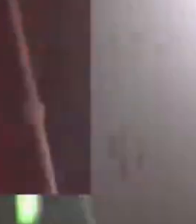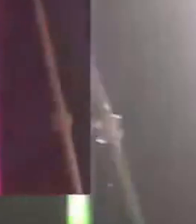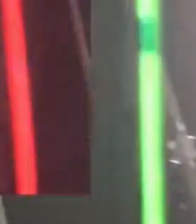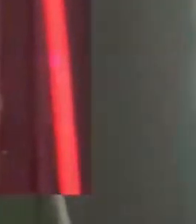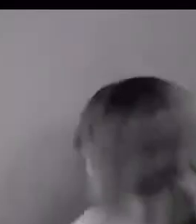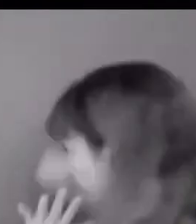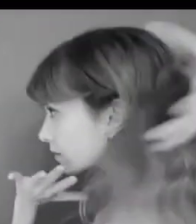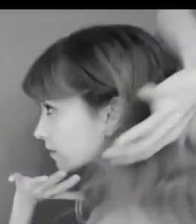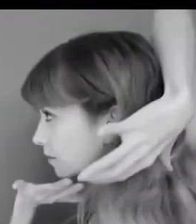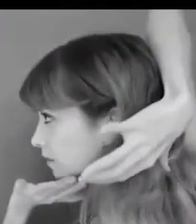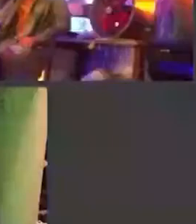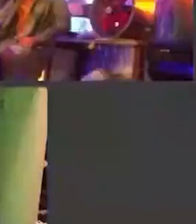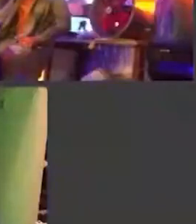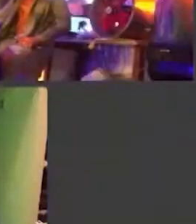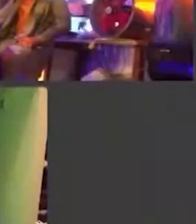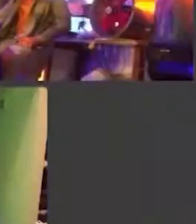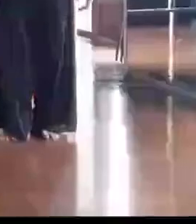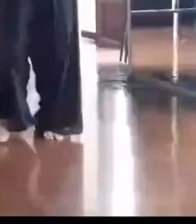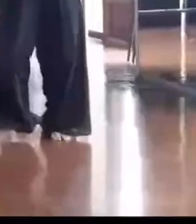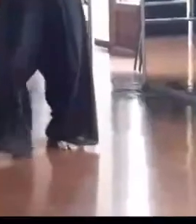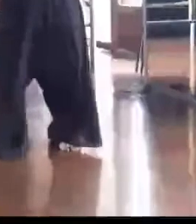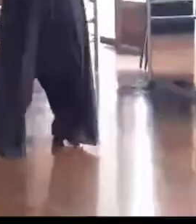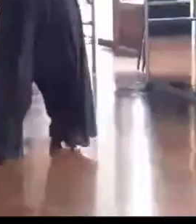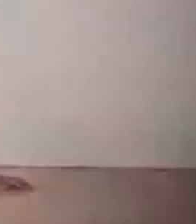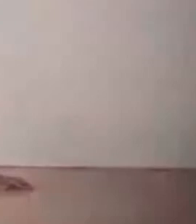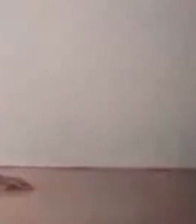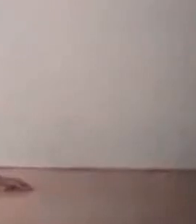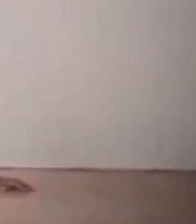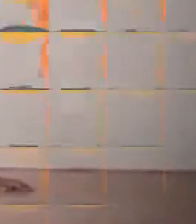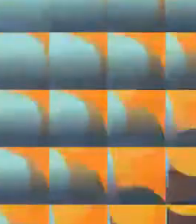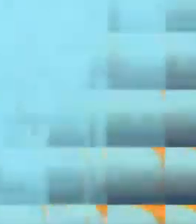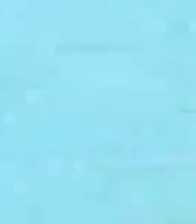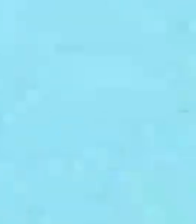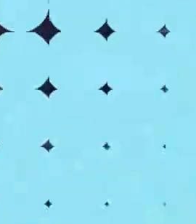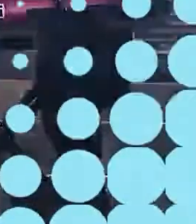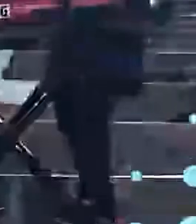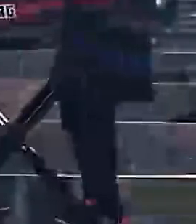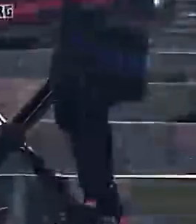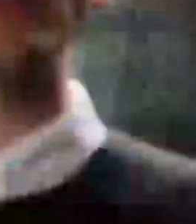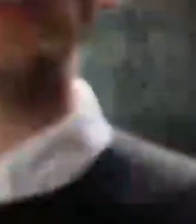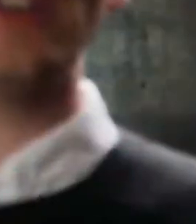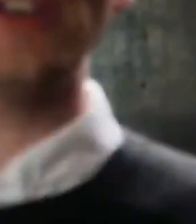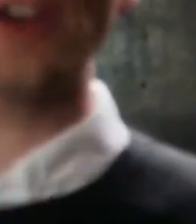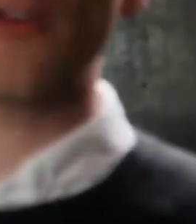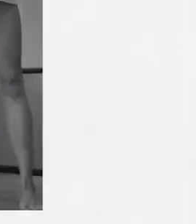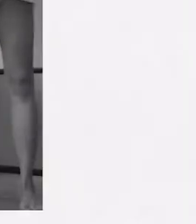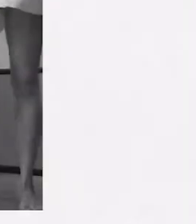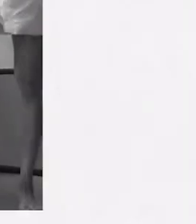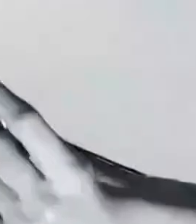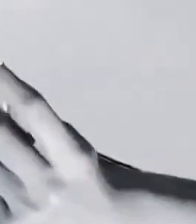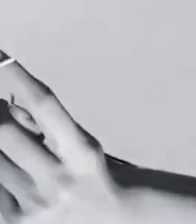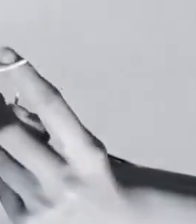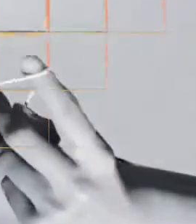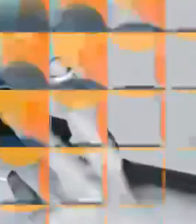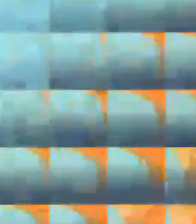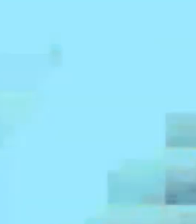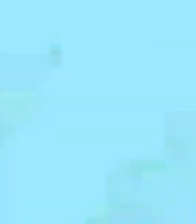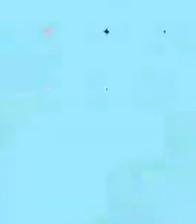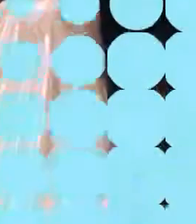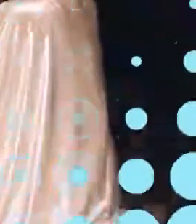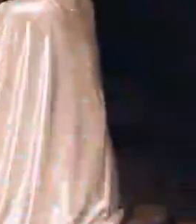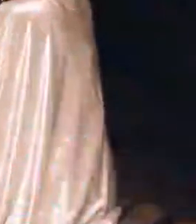la creatividad, el arte y la innovación son sus grandes cartas. El festival cultural más importante de